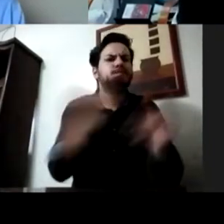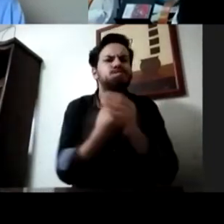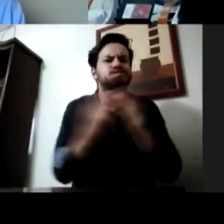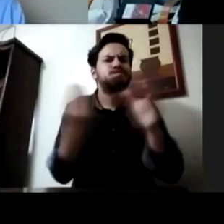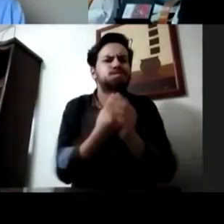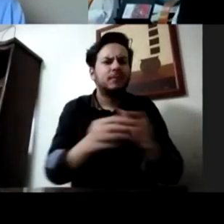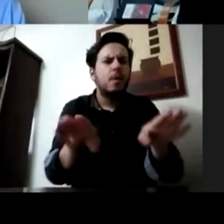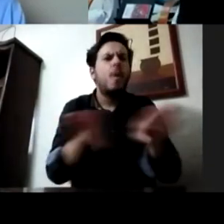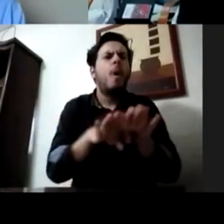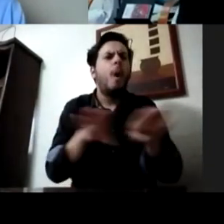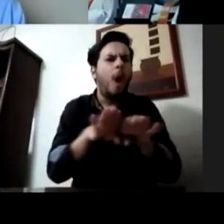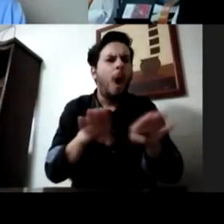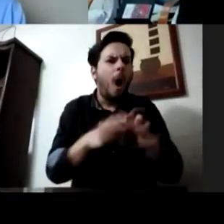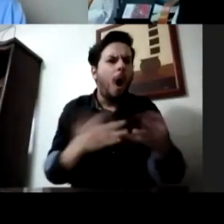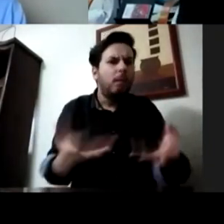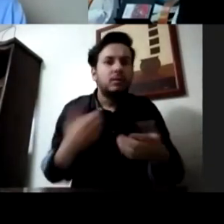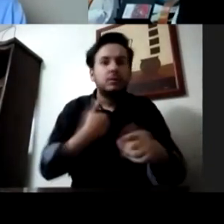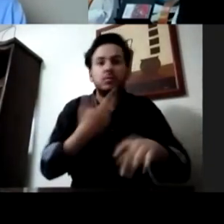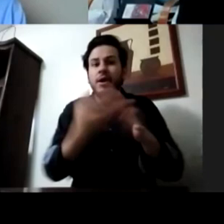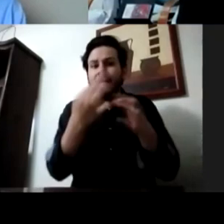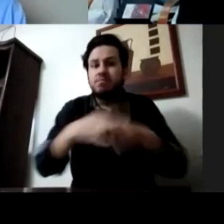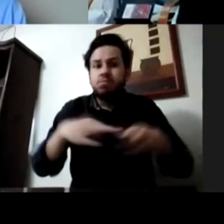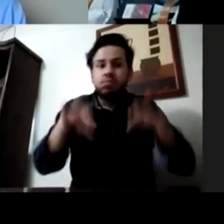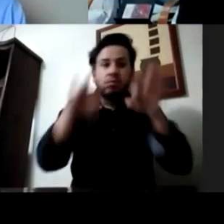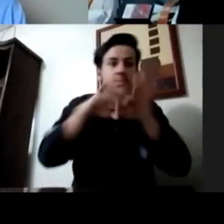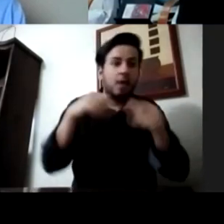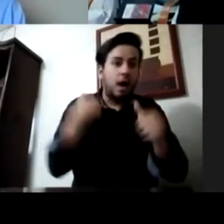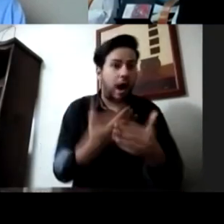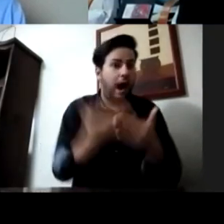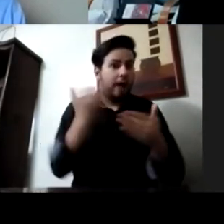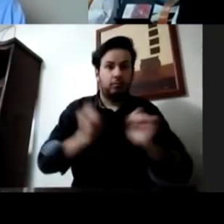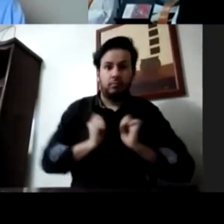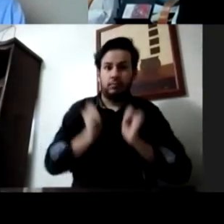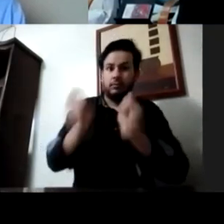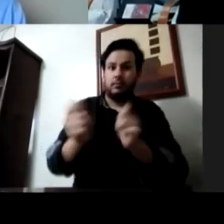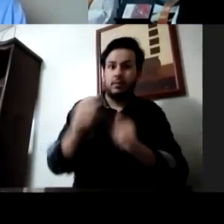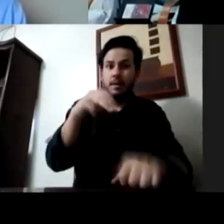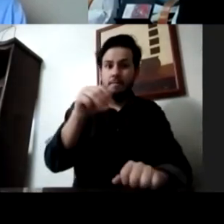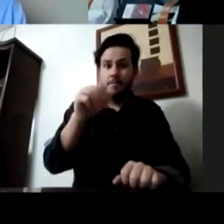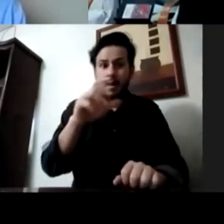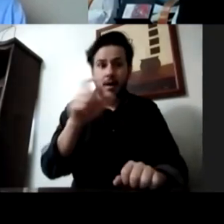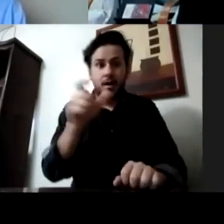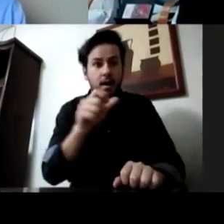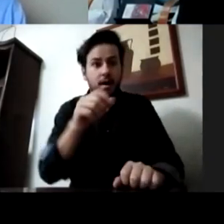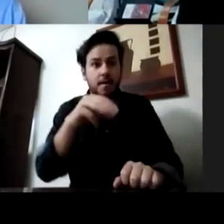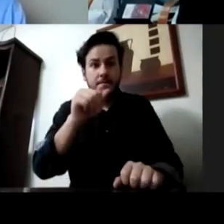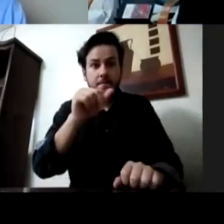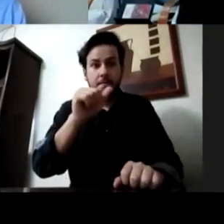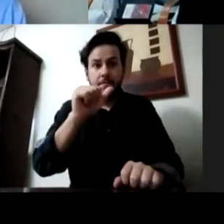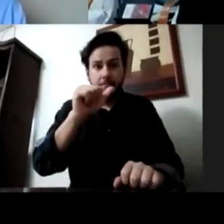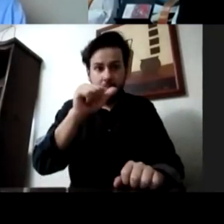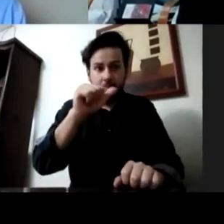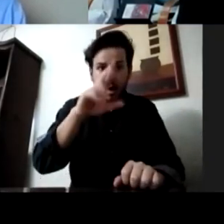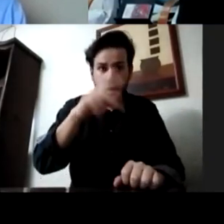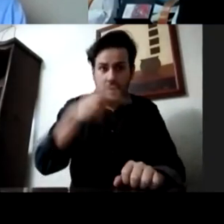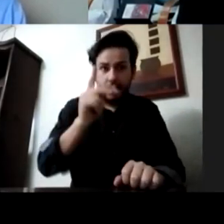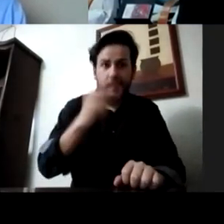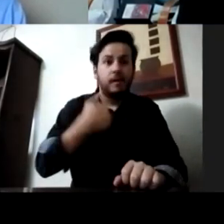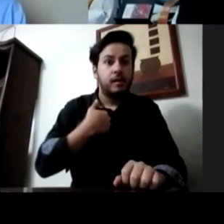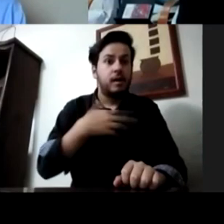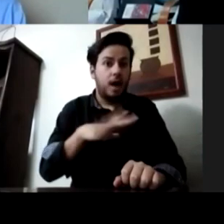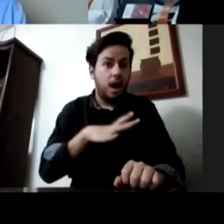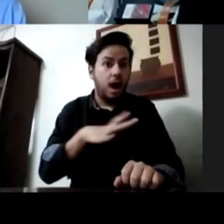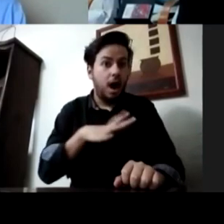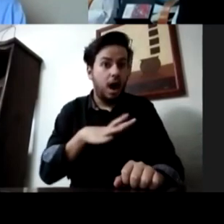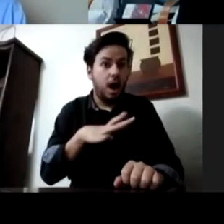problemáticas básicas son indispensables. Antes de darle la palabra a Mark, solo déjenme presumirles que me dicen que tenemos pues